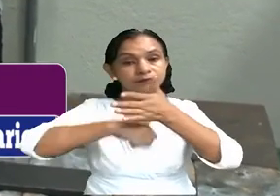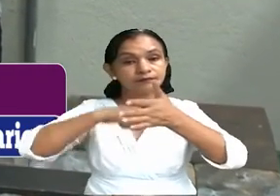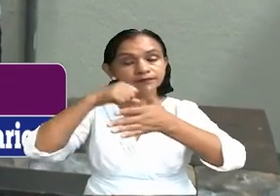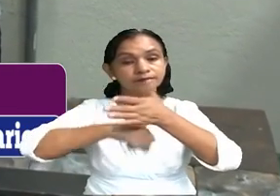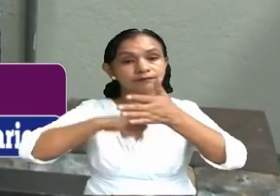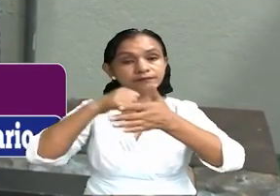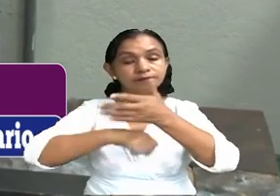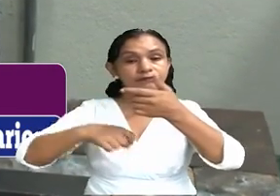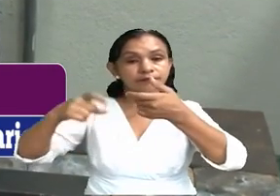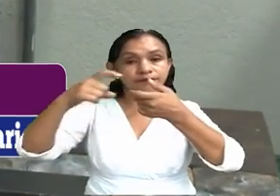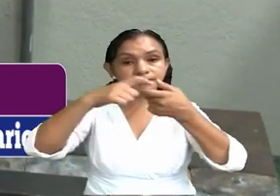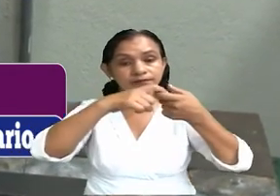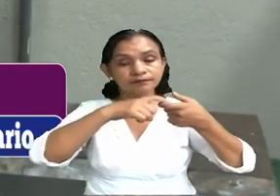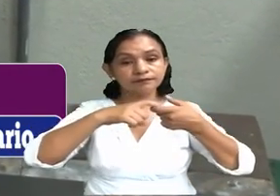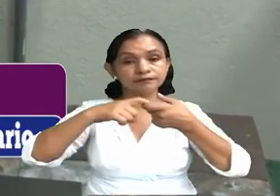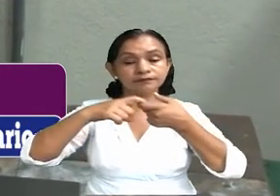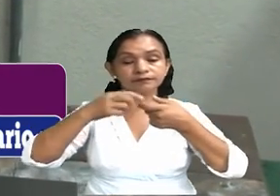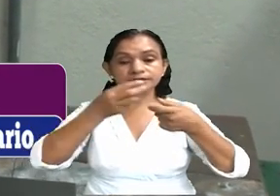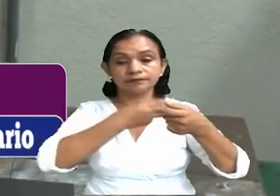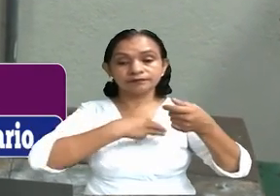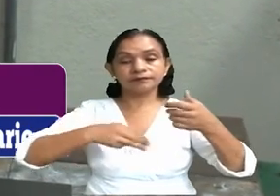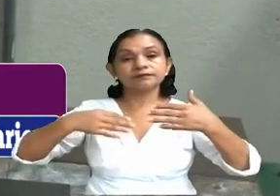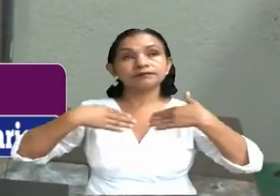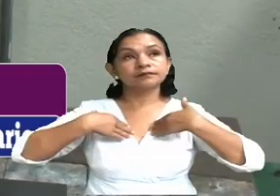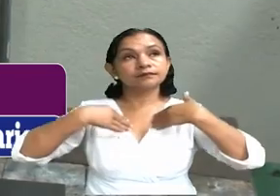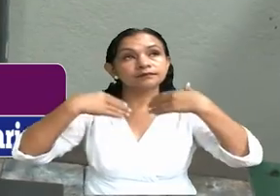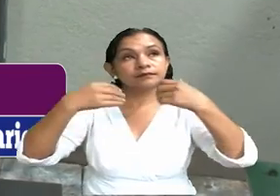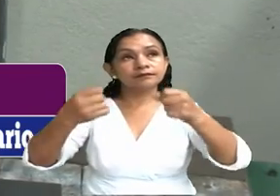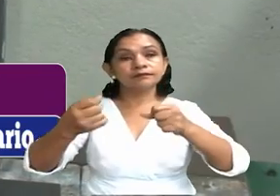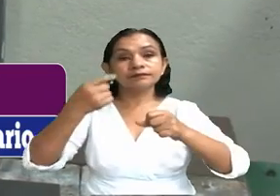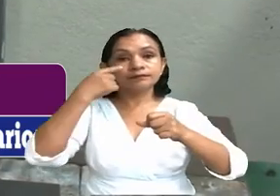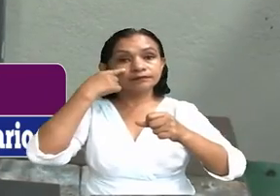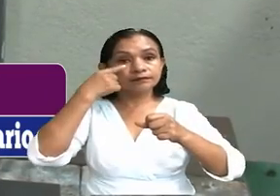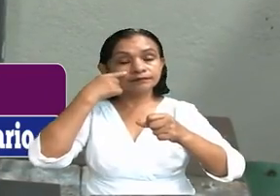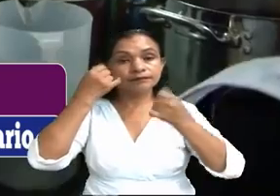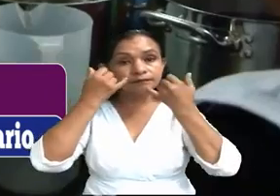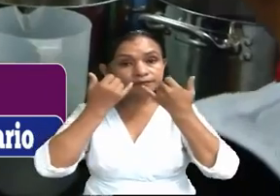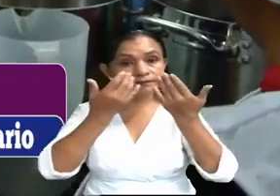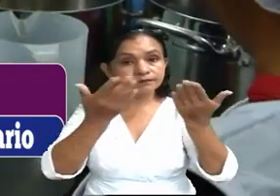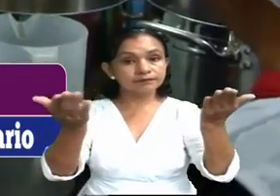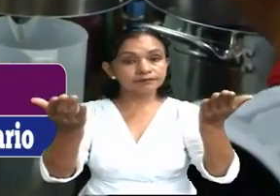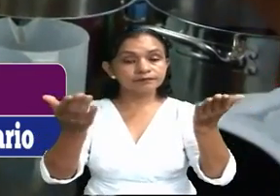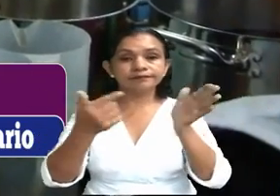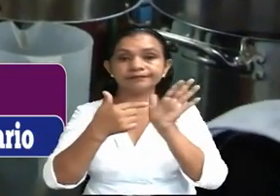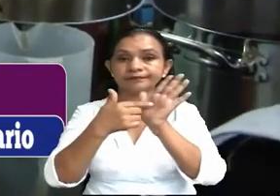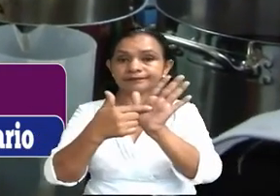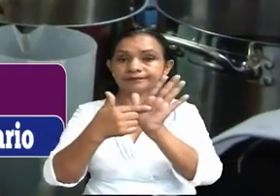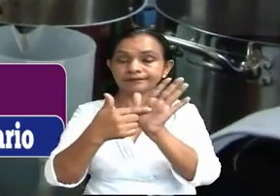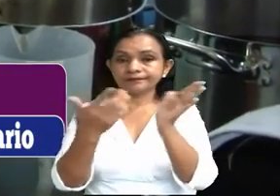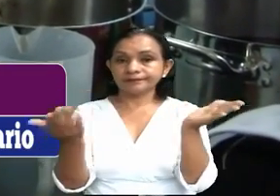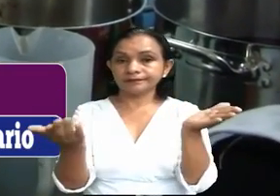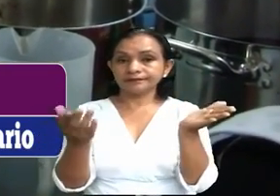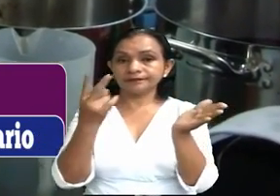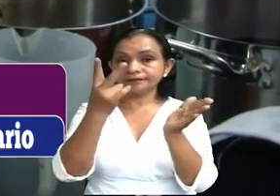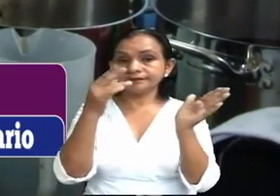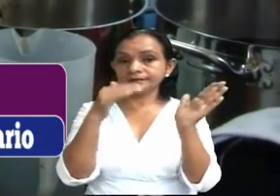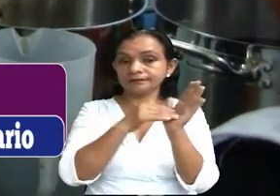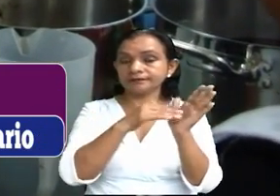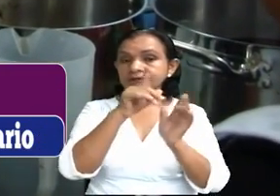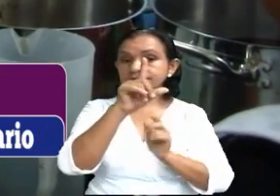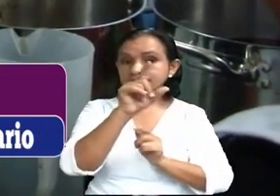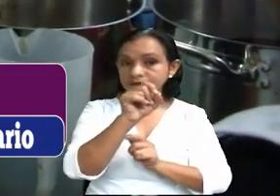su coordinación con el Ministerio de Salud para ir compaginando información, porque, por ejemplo, en el